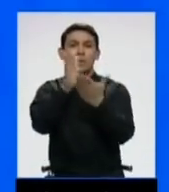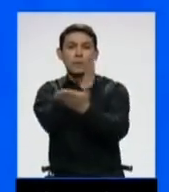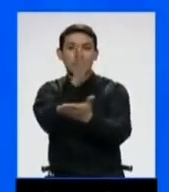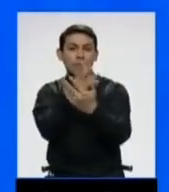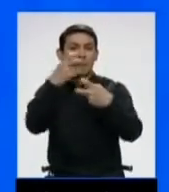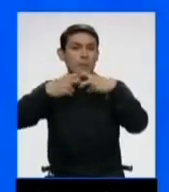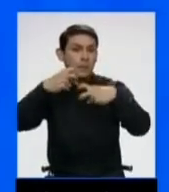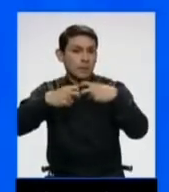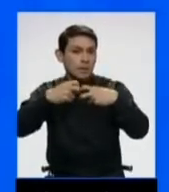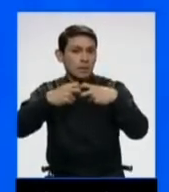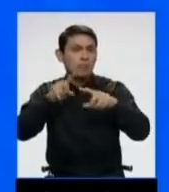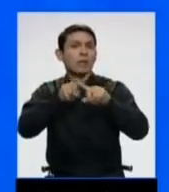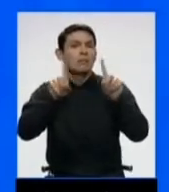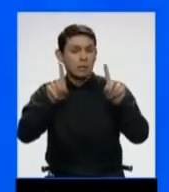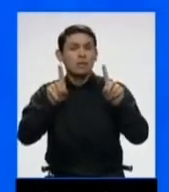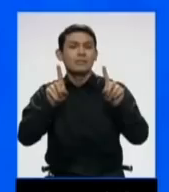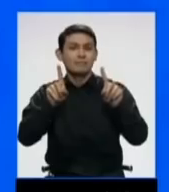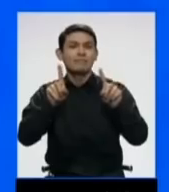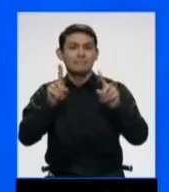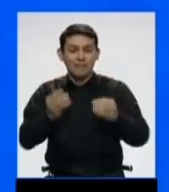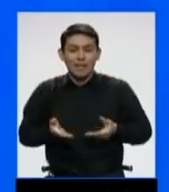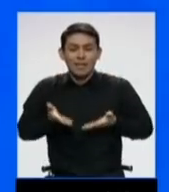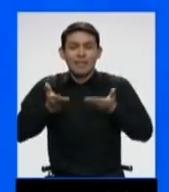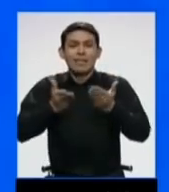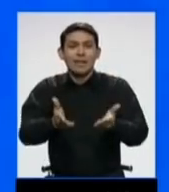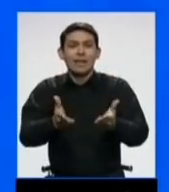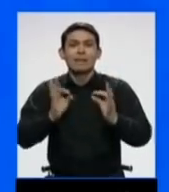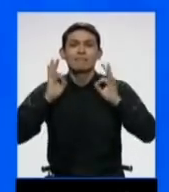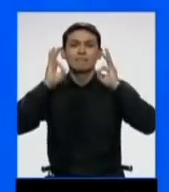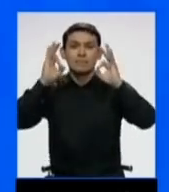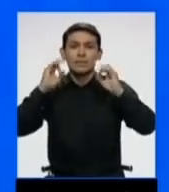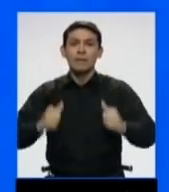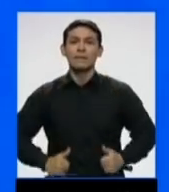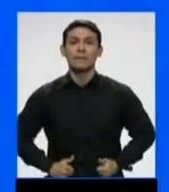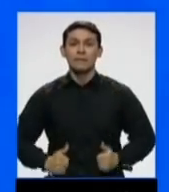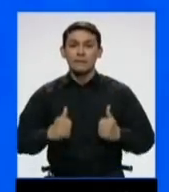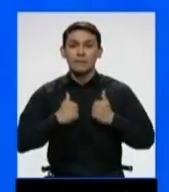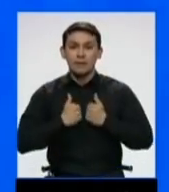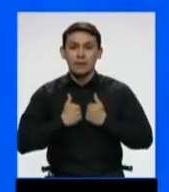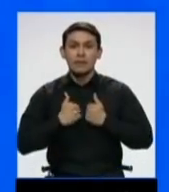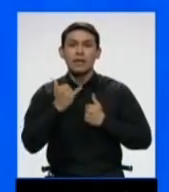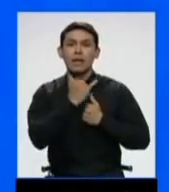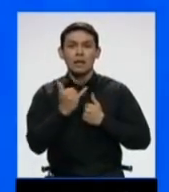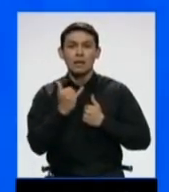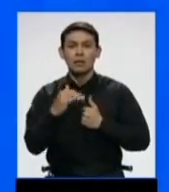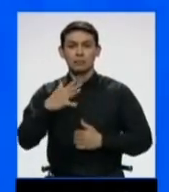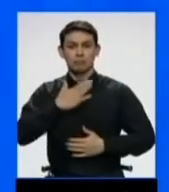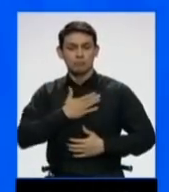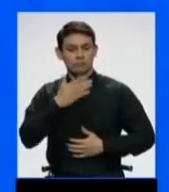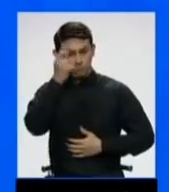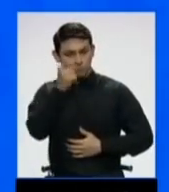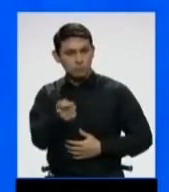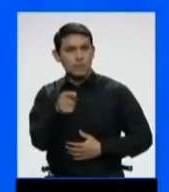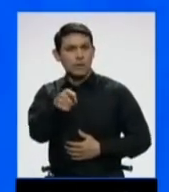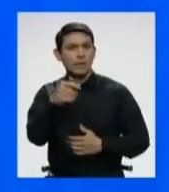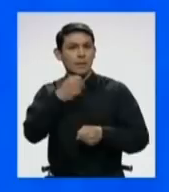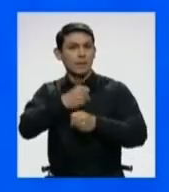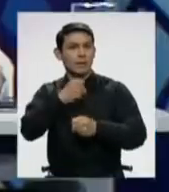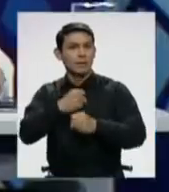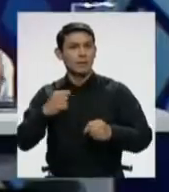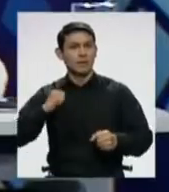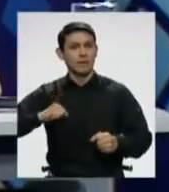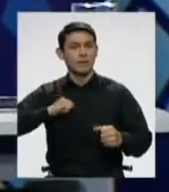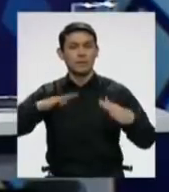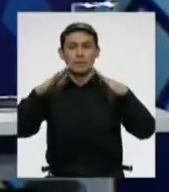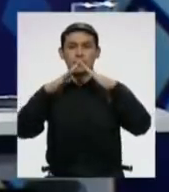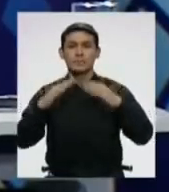pero sobre todo devolviéndole la calidad de vida y el lado humano a la gestión metropolitana. Muy